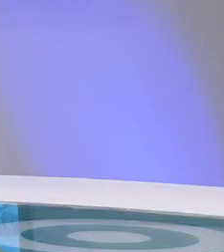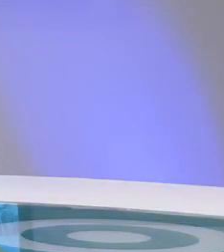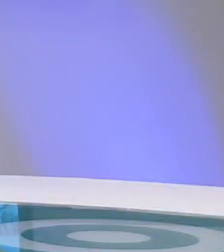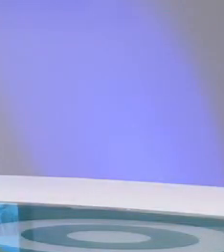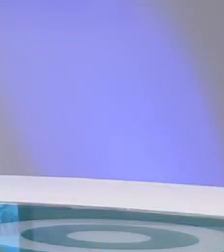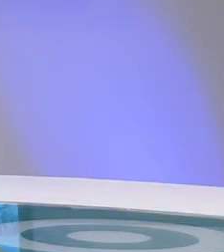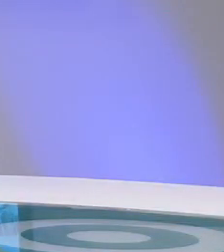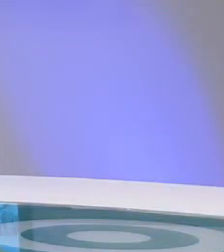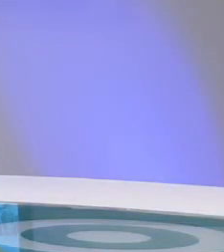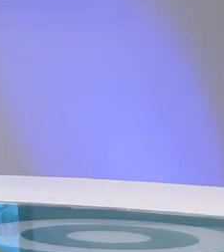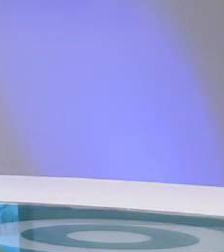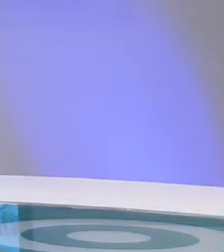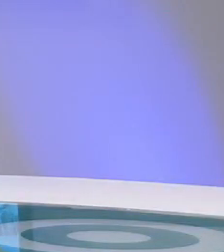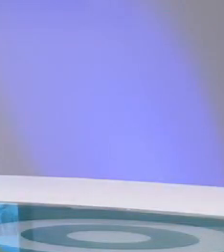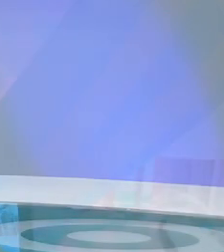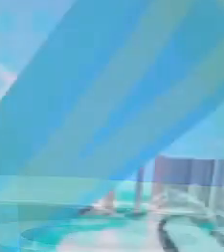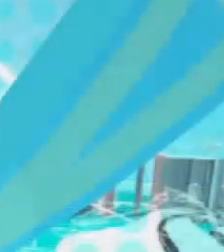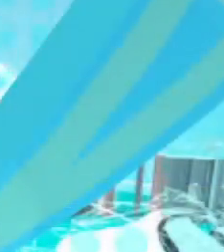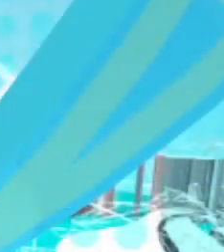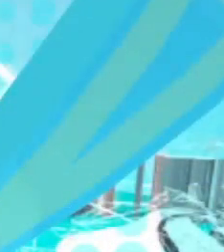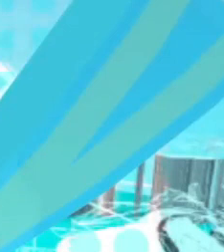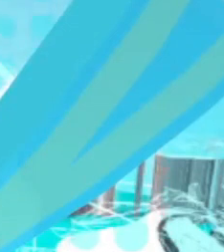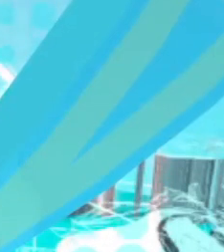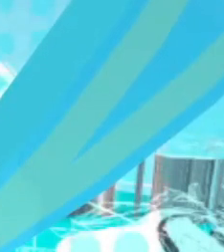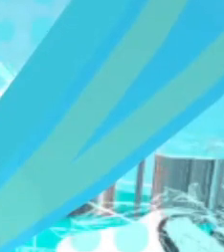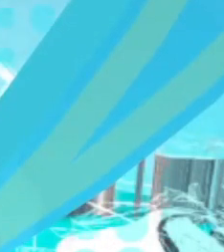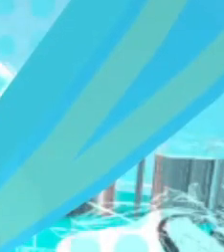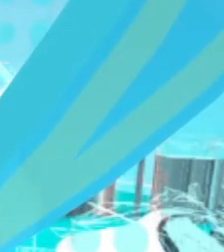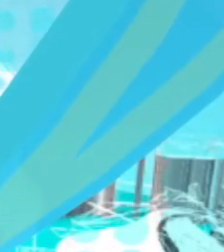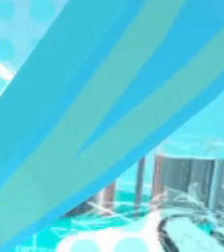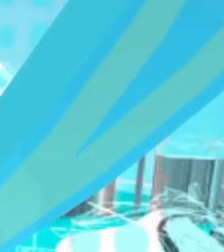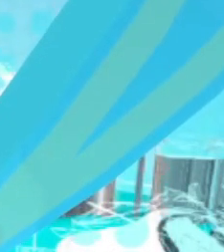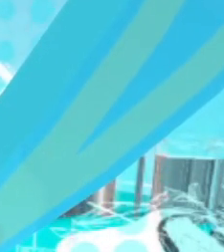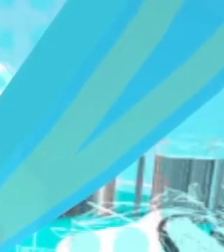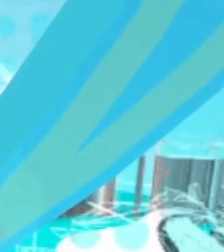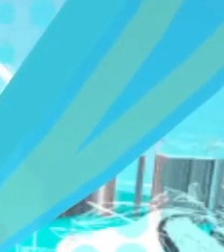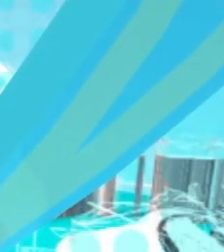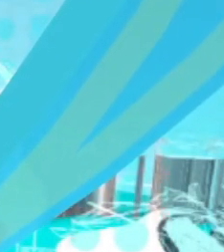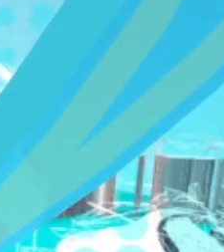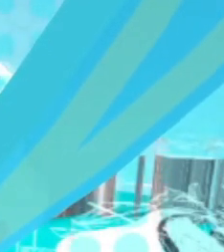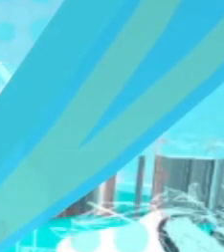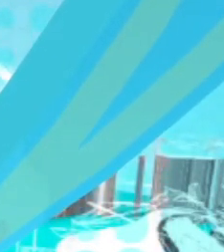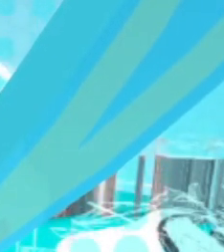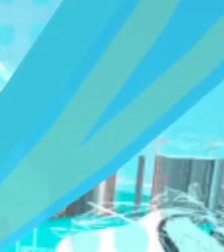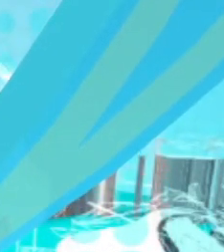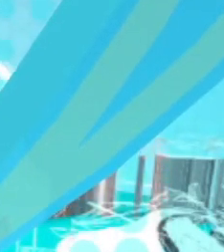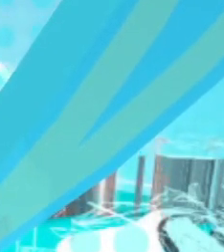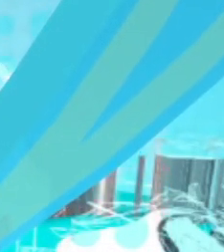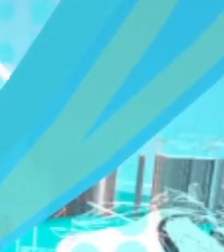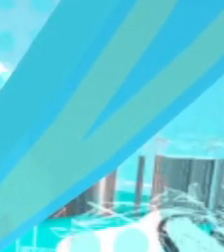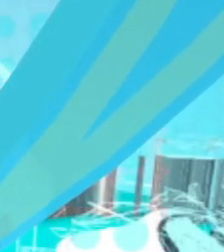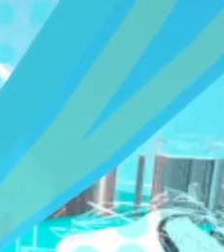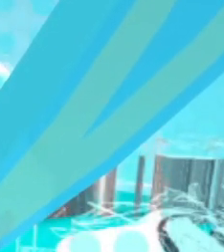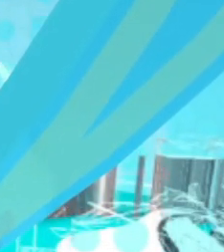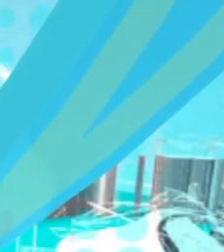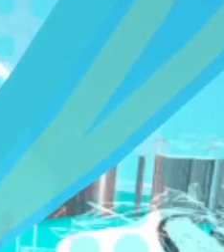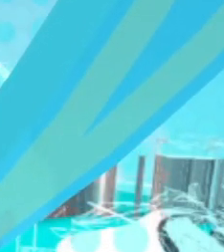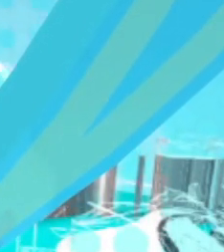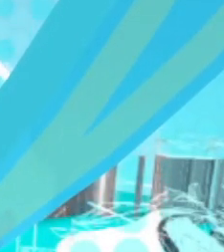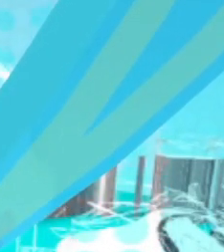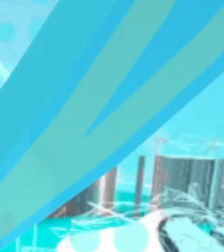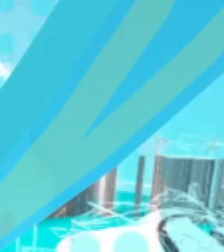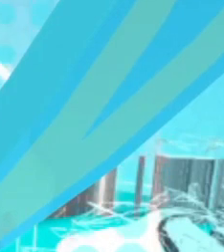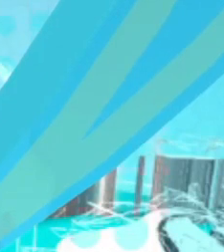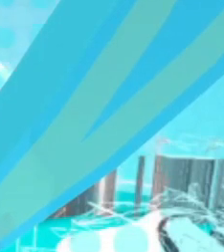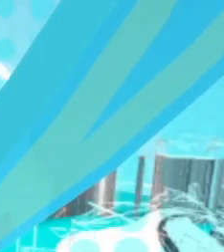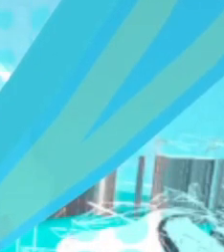7:17. ¿Cuál es el tipo de cambio para este jueves? Lo vemos a continuación. Ahí lo tenemos en pantalla. Según el Banco Central, la compra está en 607